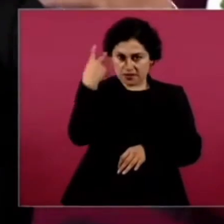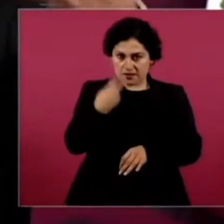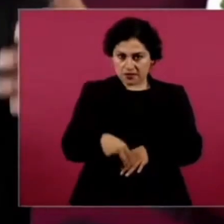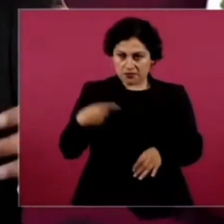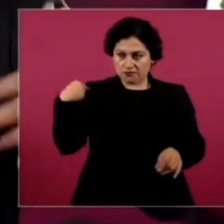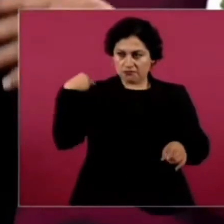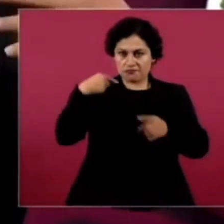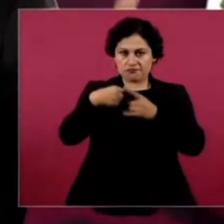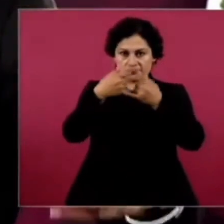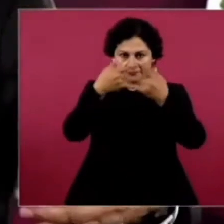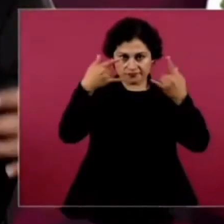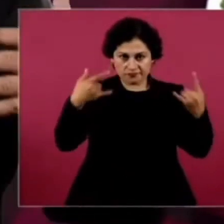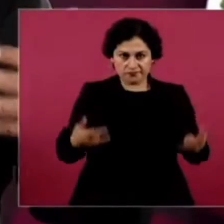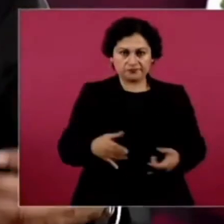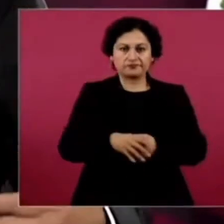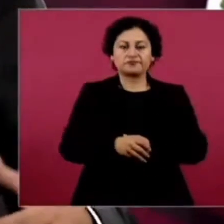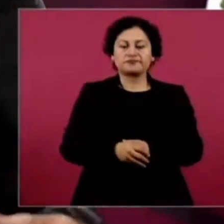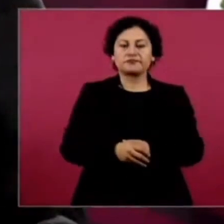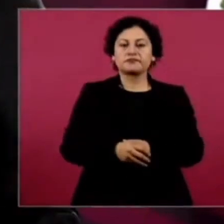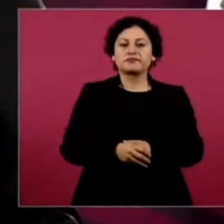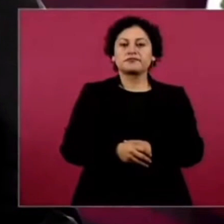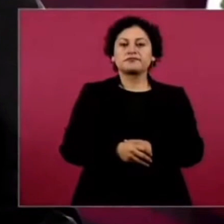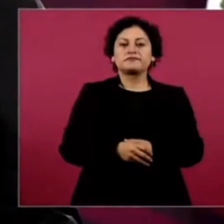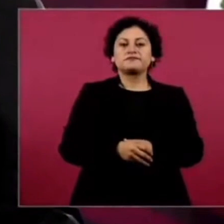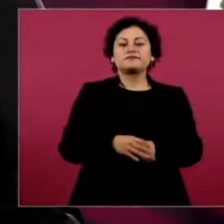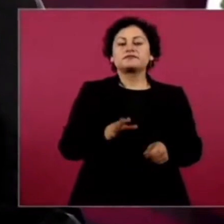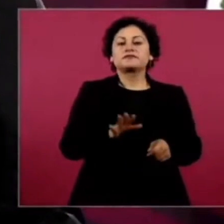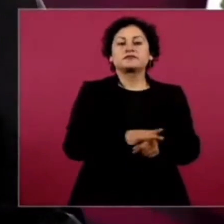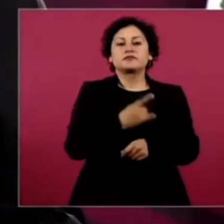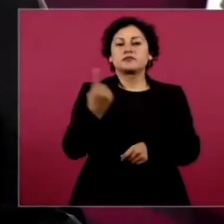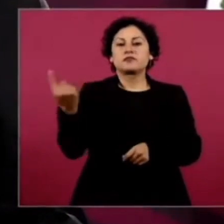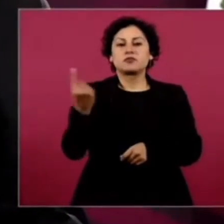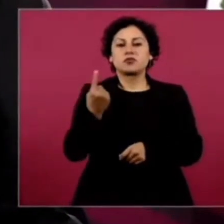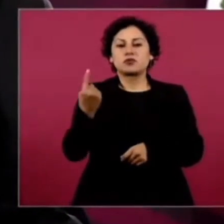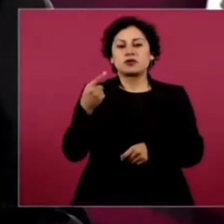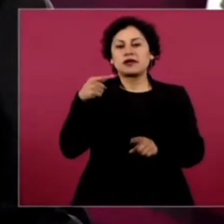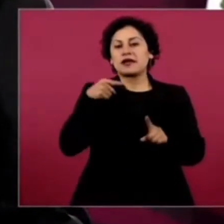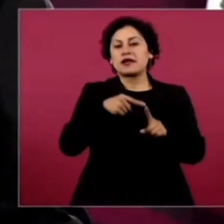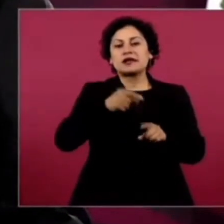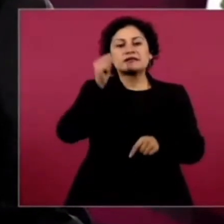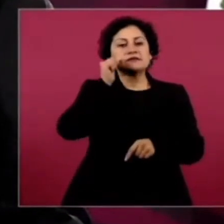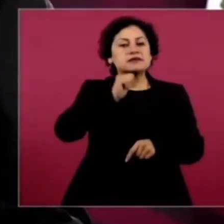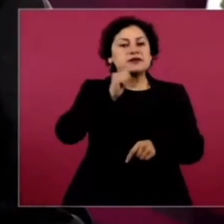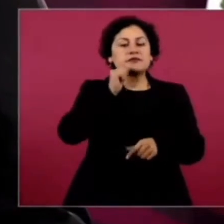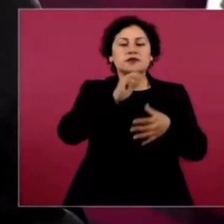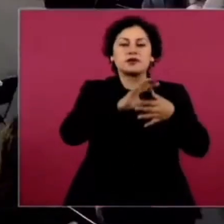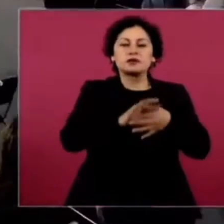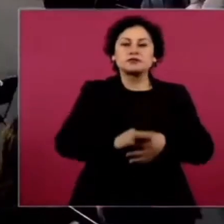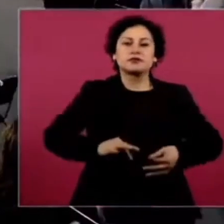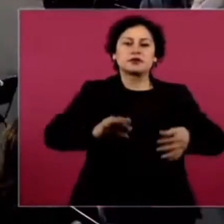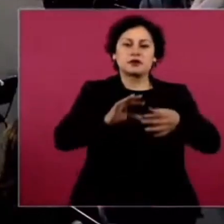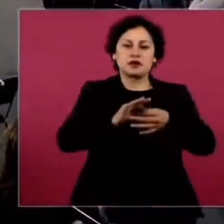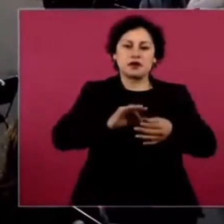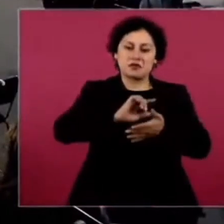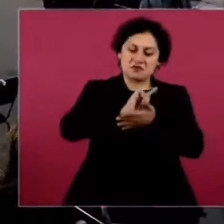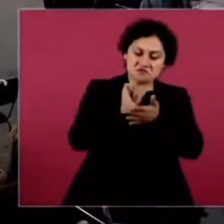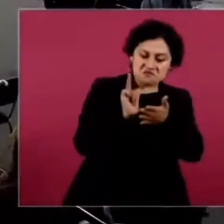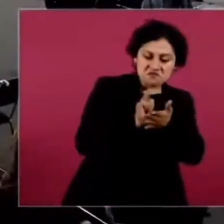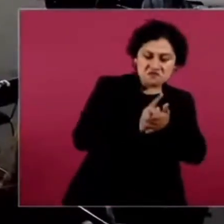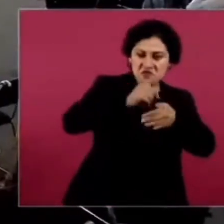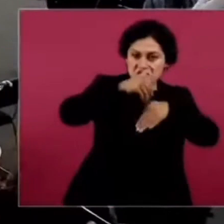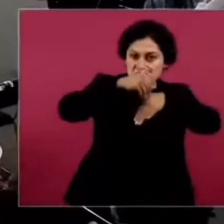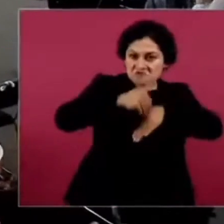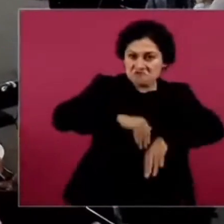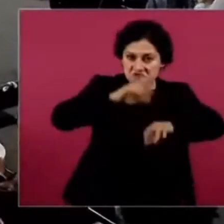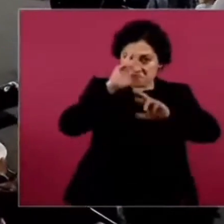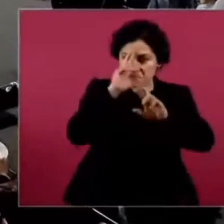porque siempre hablaba del respeto a la legalidad, nada más que la Constitución